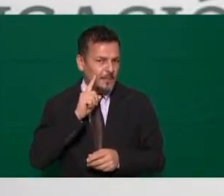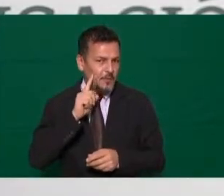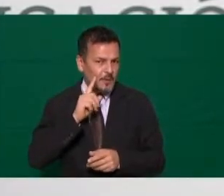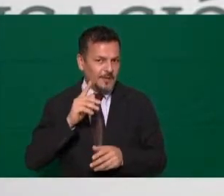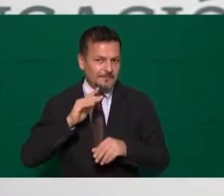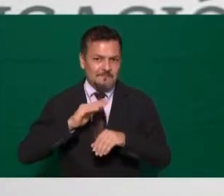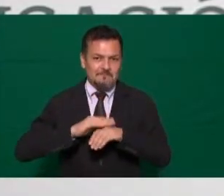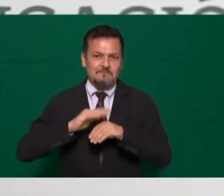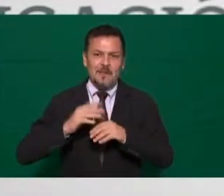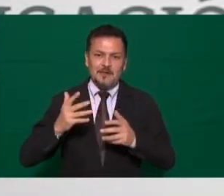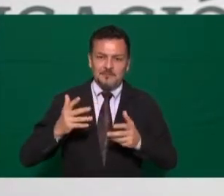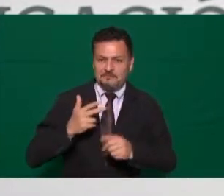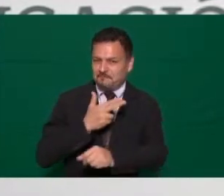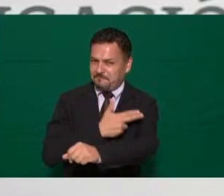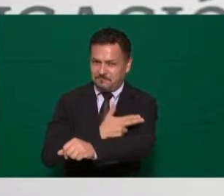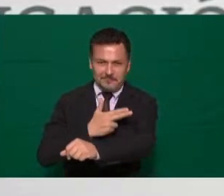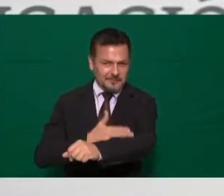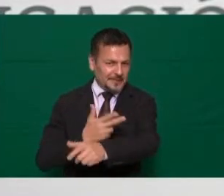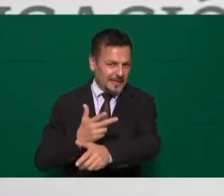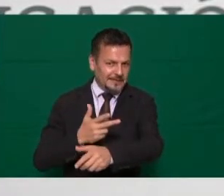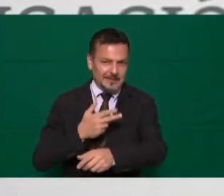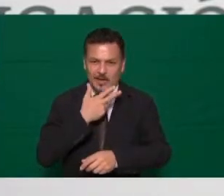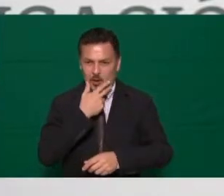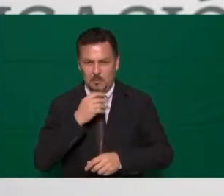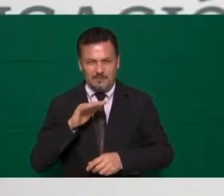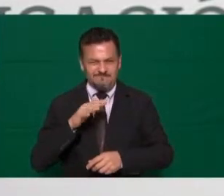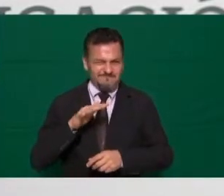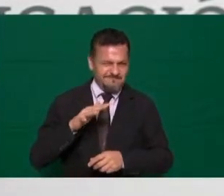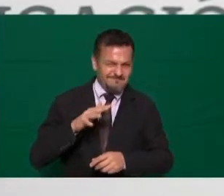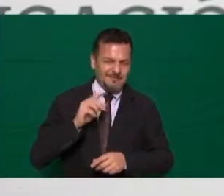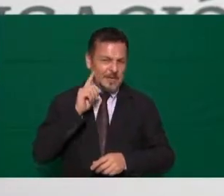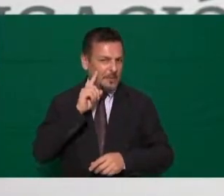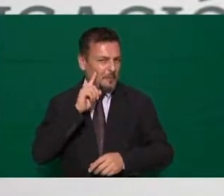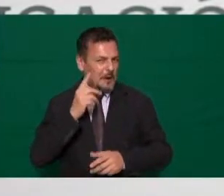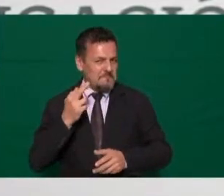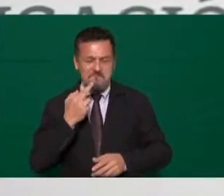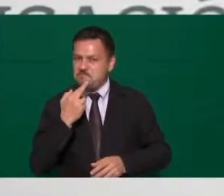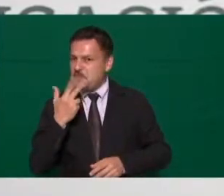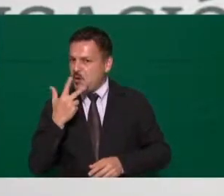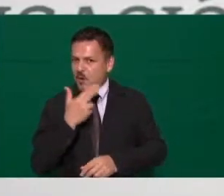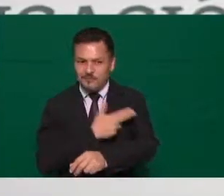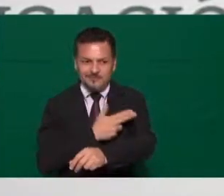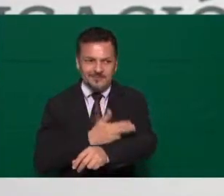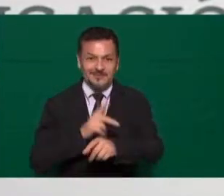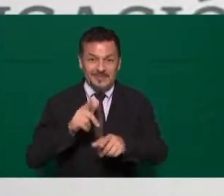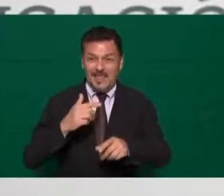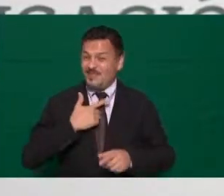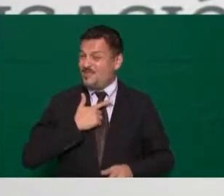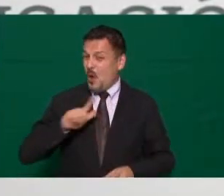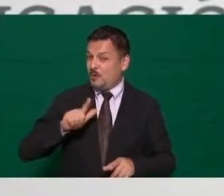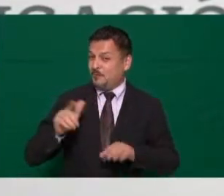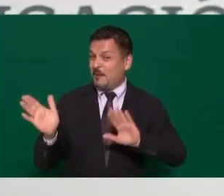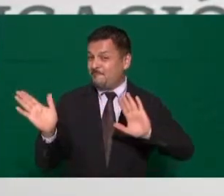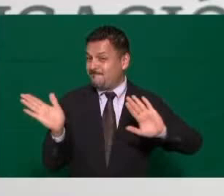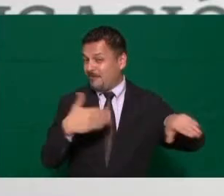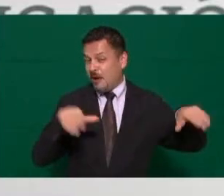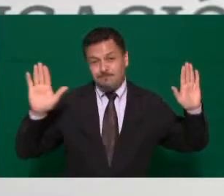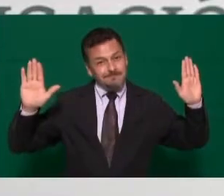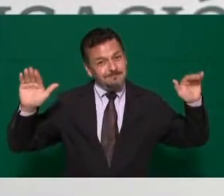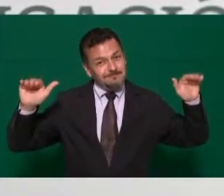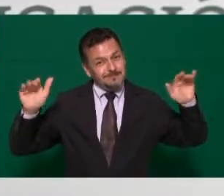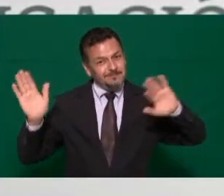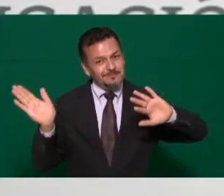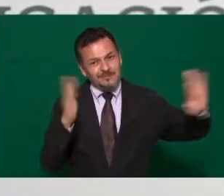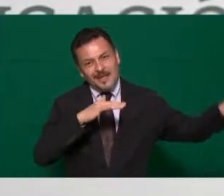es más honrada que el hombre, y al que no le guste, que se vaya a volar en el